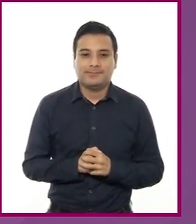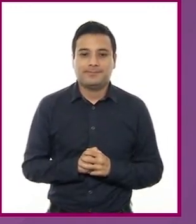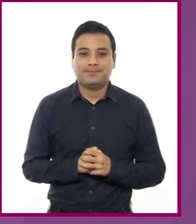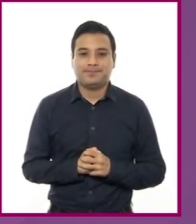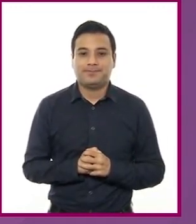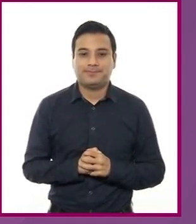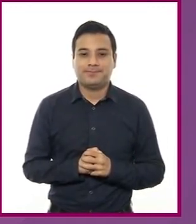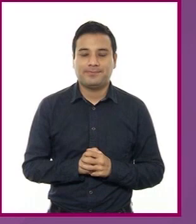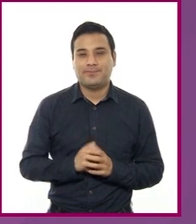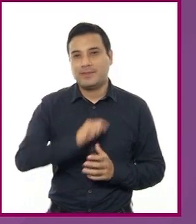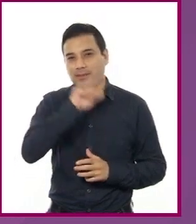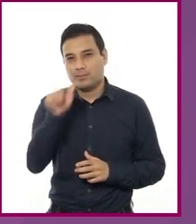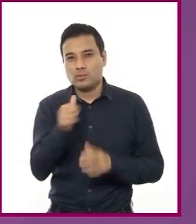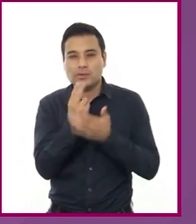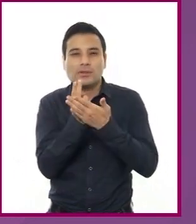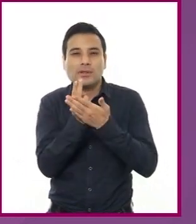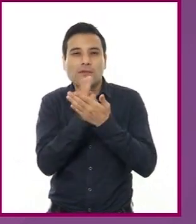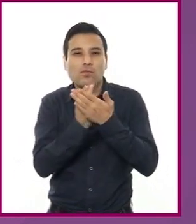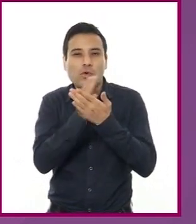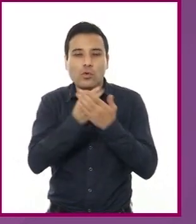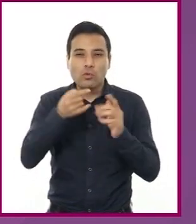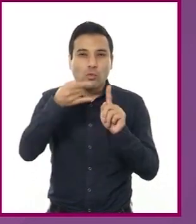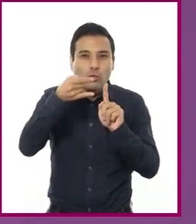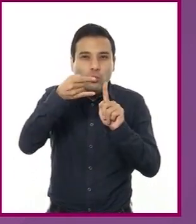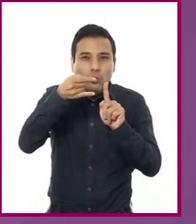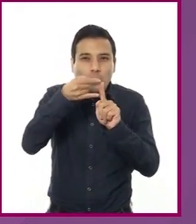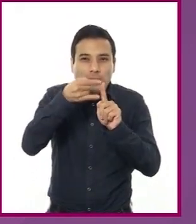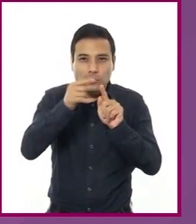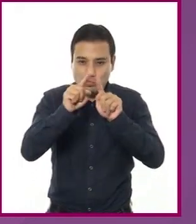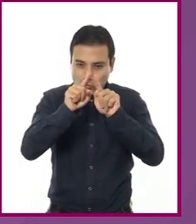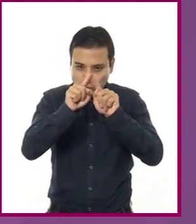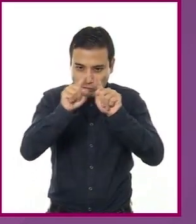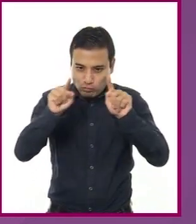Dibujamos dos cuadrados a ambos lados de cada agujero.